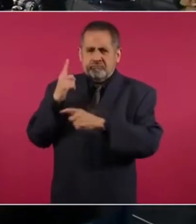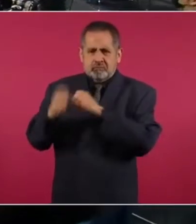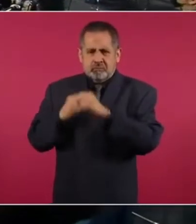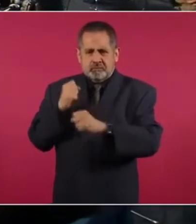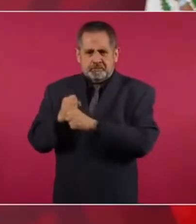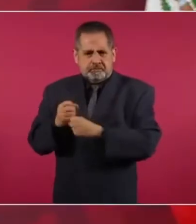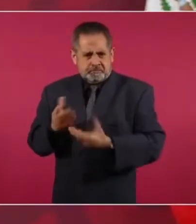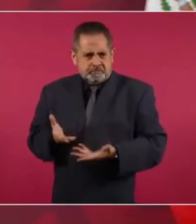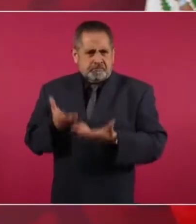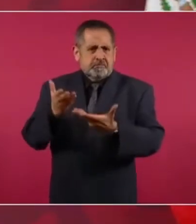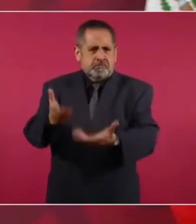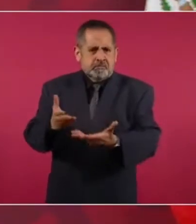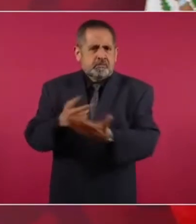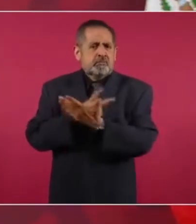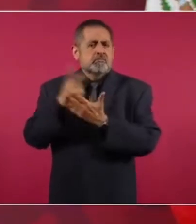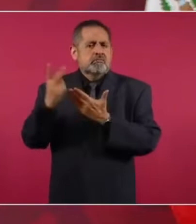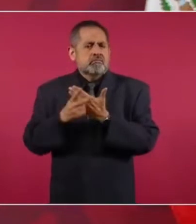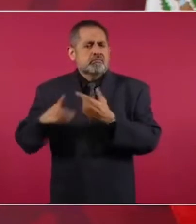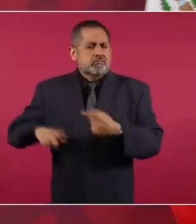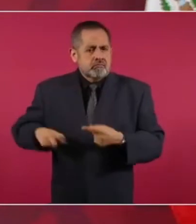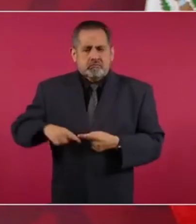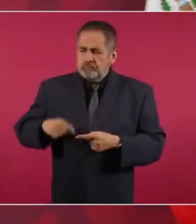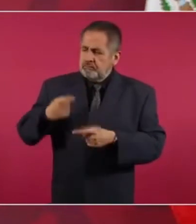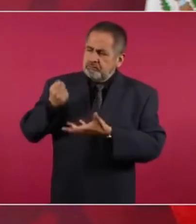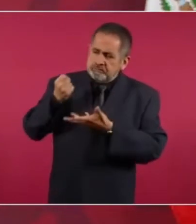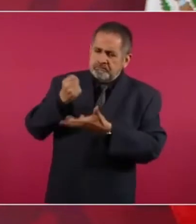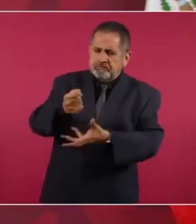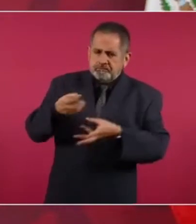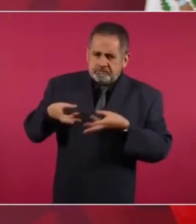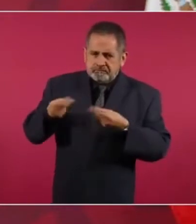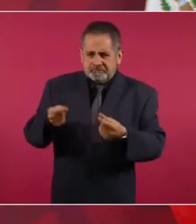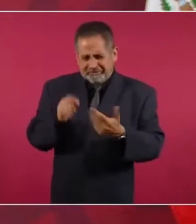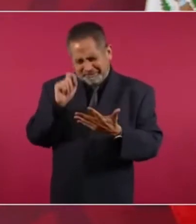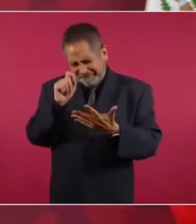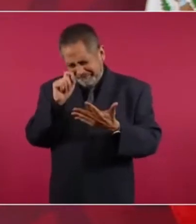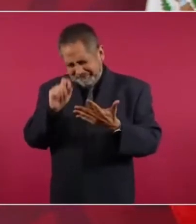de los programas de gobierno, del ejercicio del presupuesto,